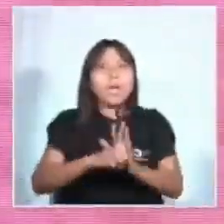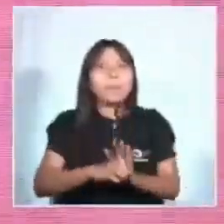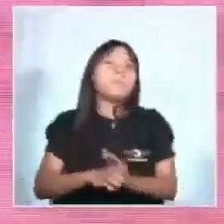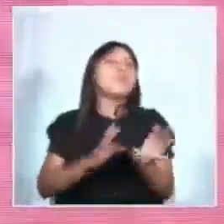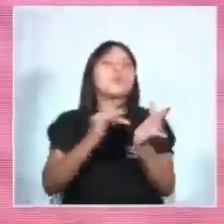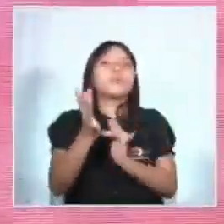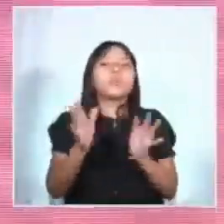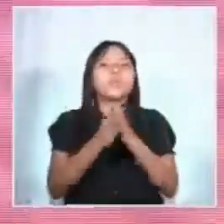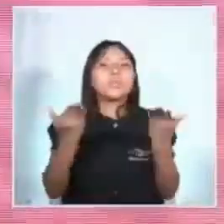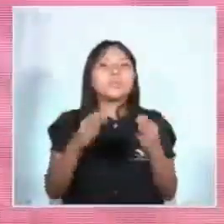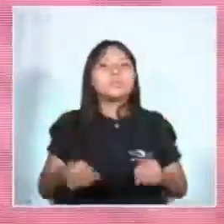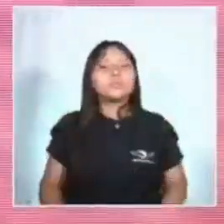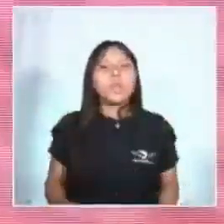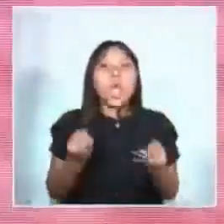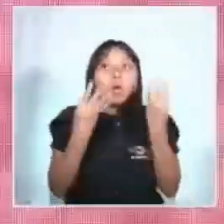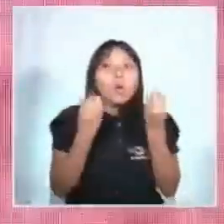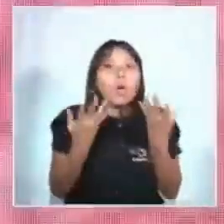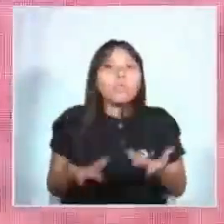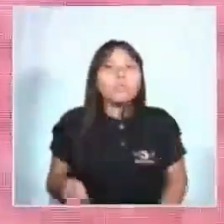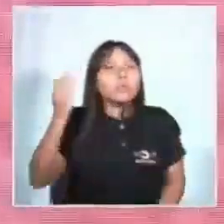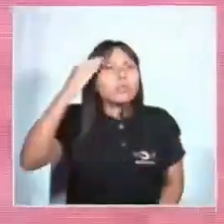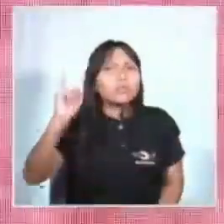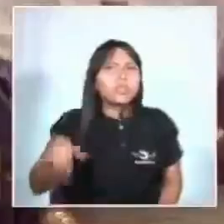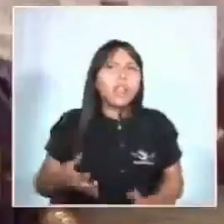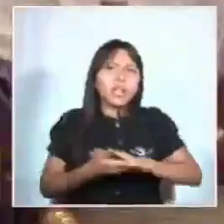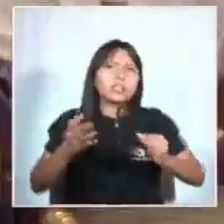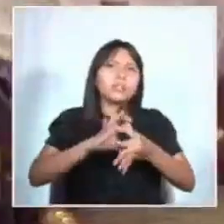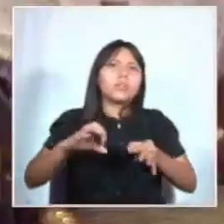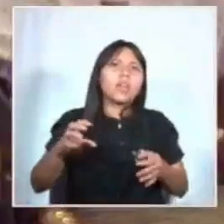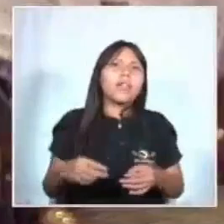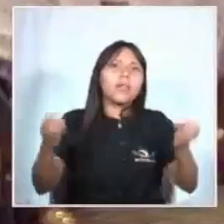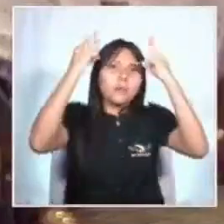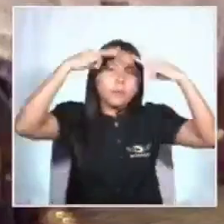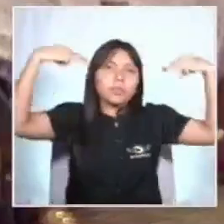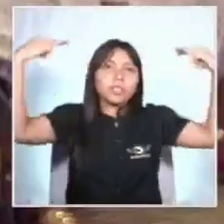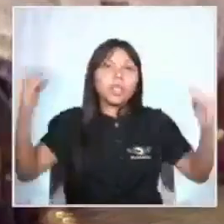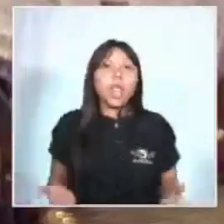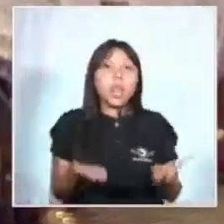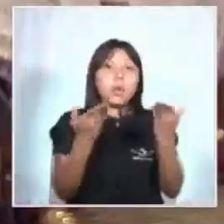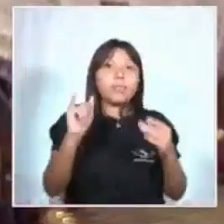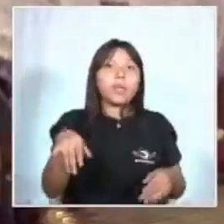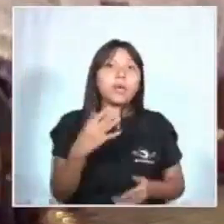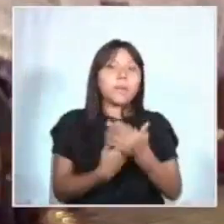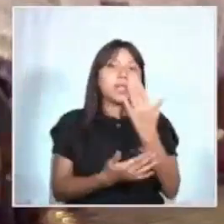de comunicar. ¿Cuántos conocen la historia de Moisés? Levántame la mano.